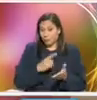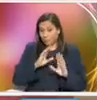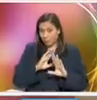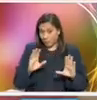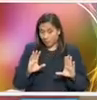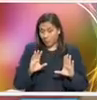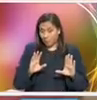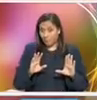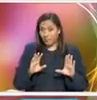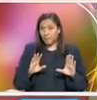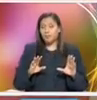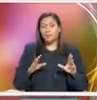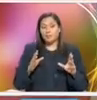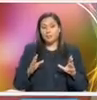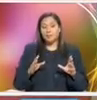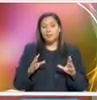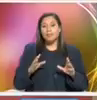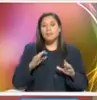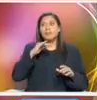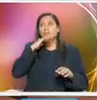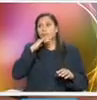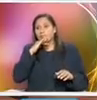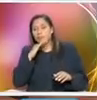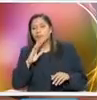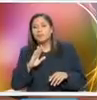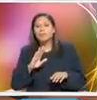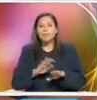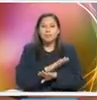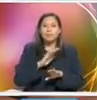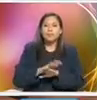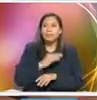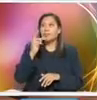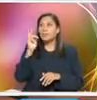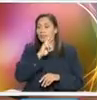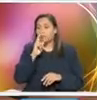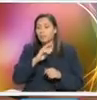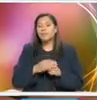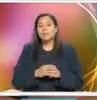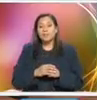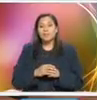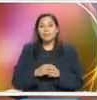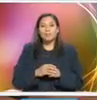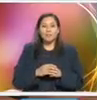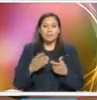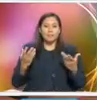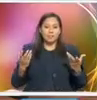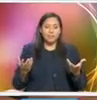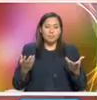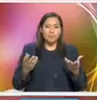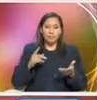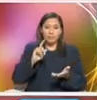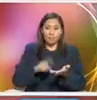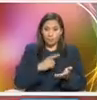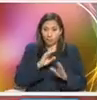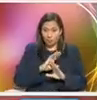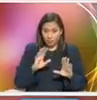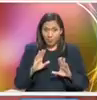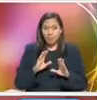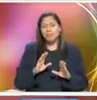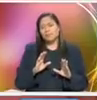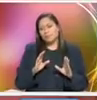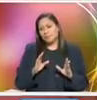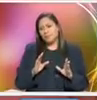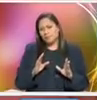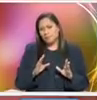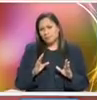este periodo de alta contaminación por los cambios climáticos y todo lo que se está sucediendo, una vez que esto suceda, pues